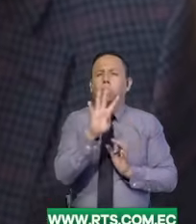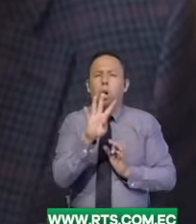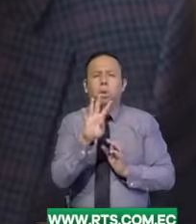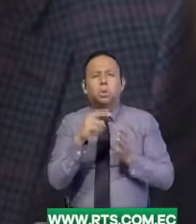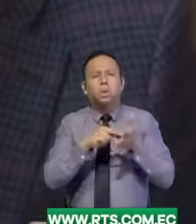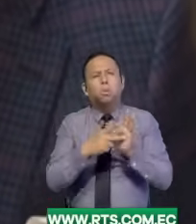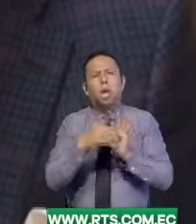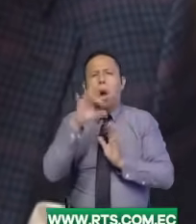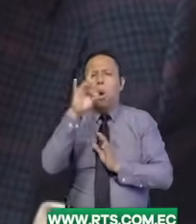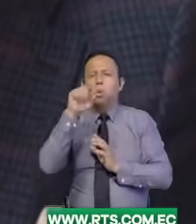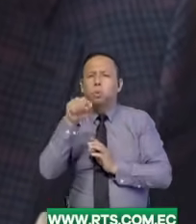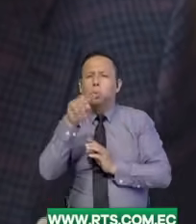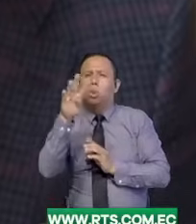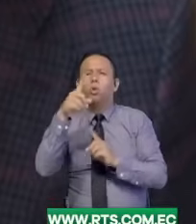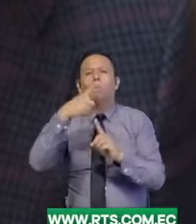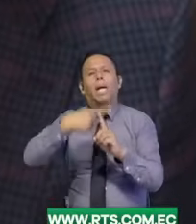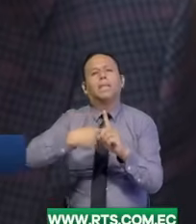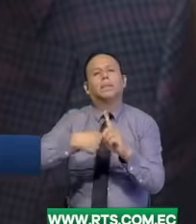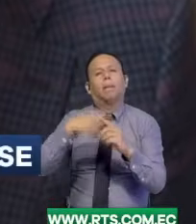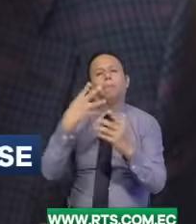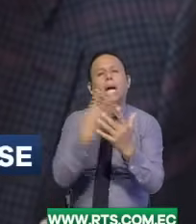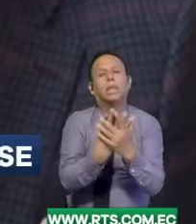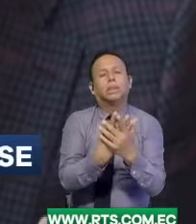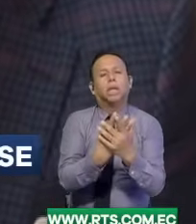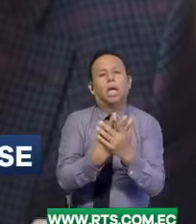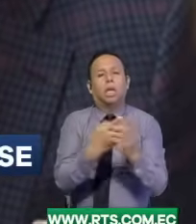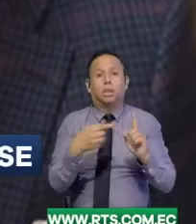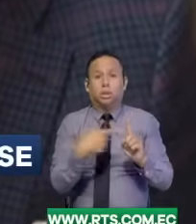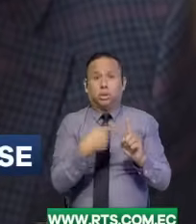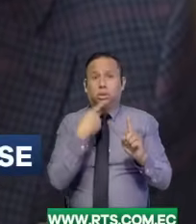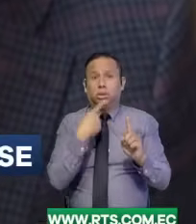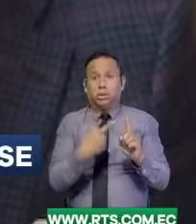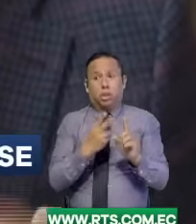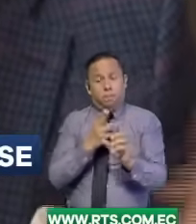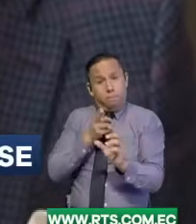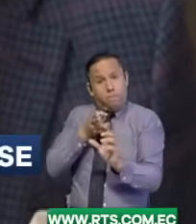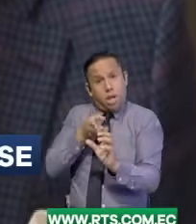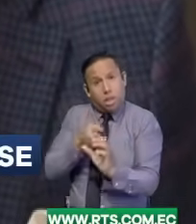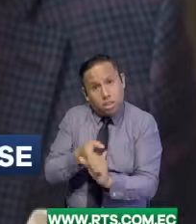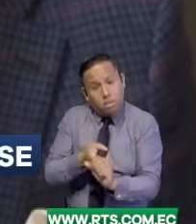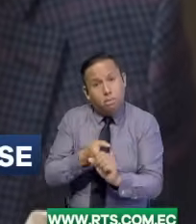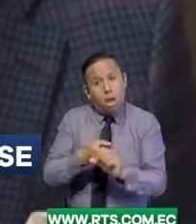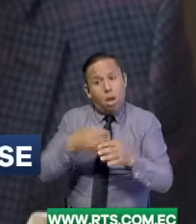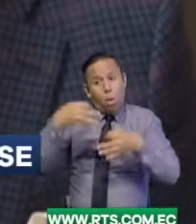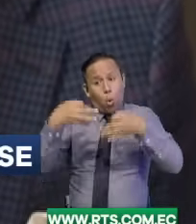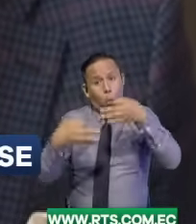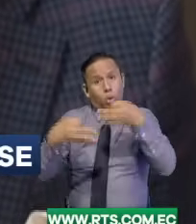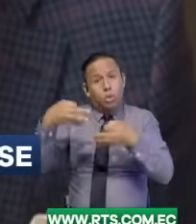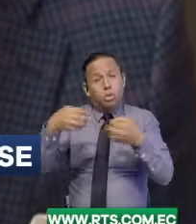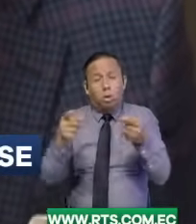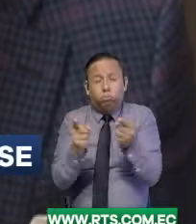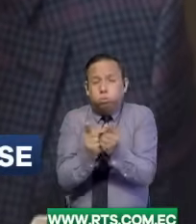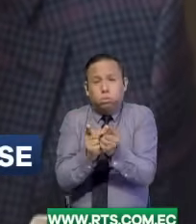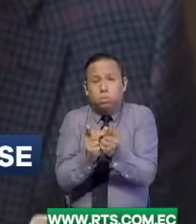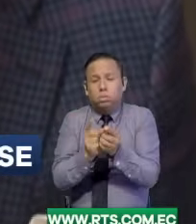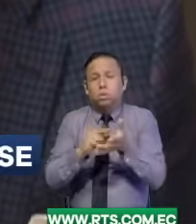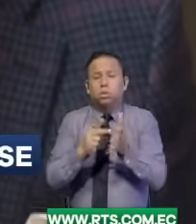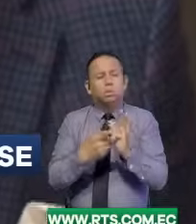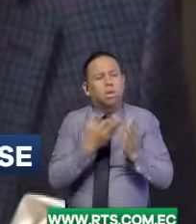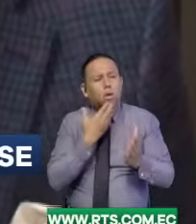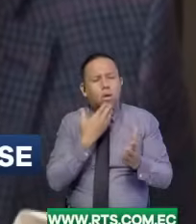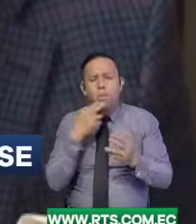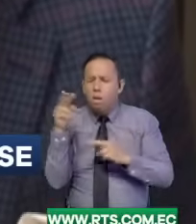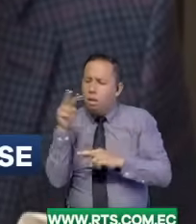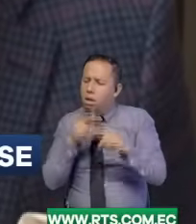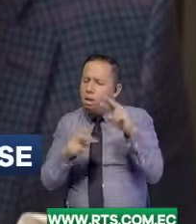8 meses punto 4, ¿no es cierto? Y de eso, incluso someterse al abreviado, lo cual básicamente cabría jurídicamente y casi